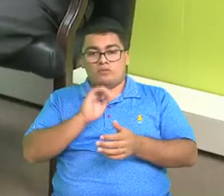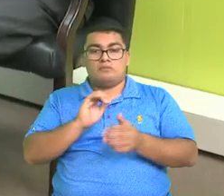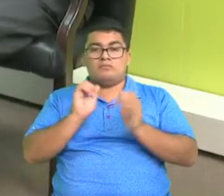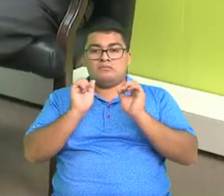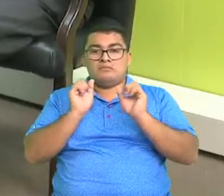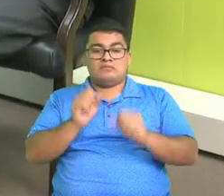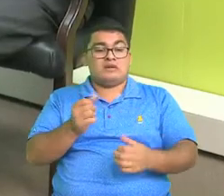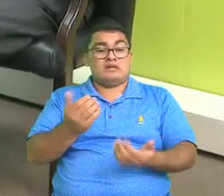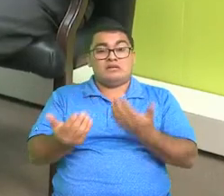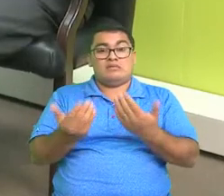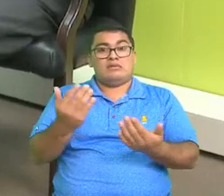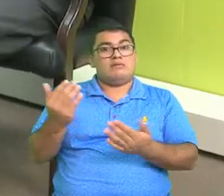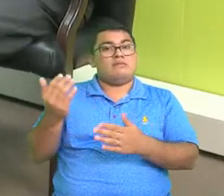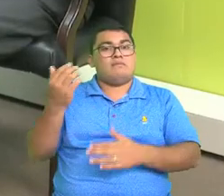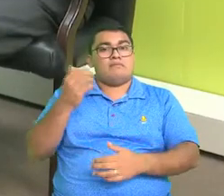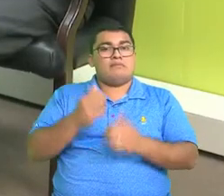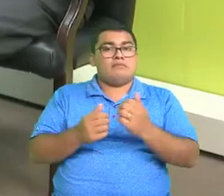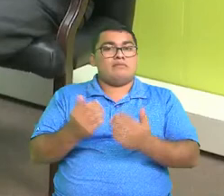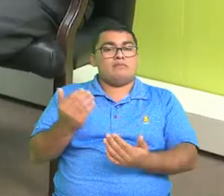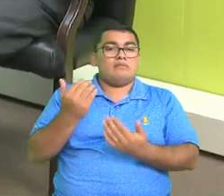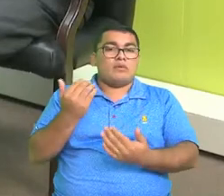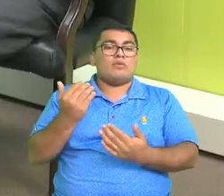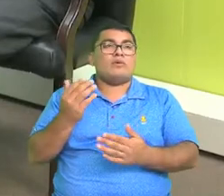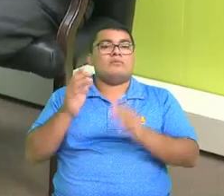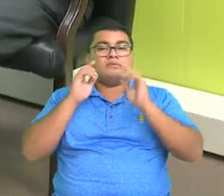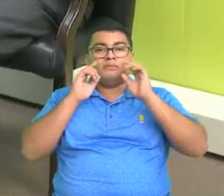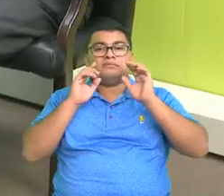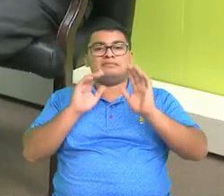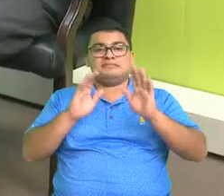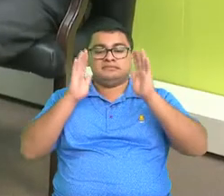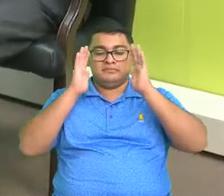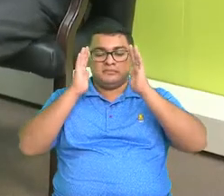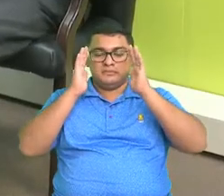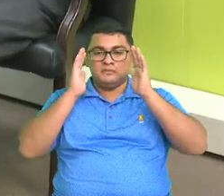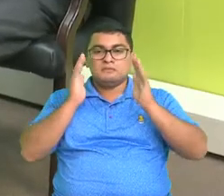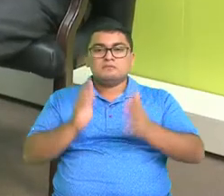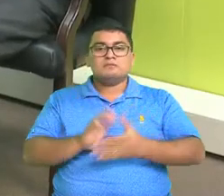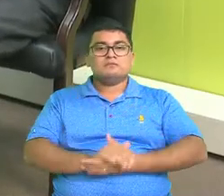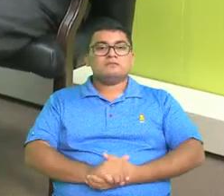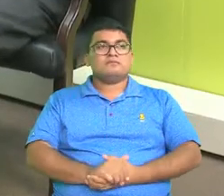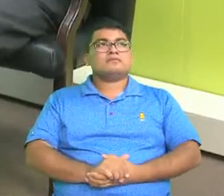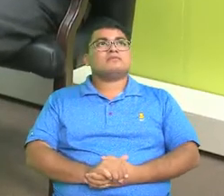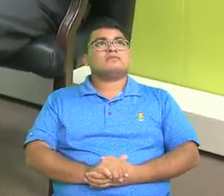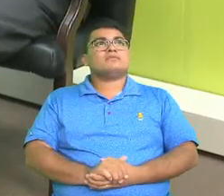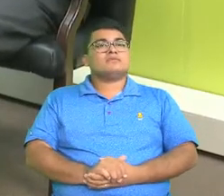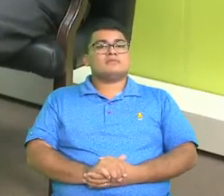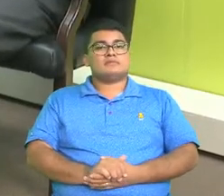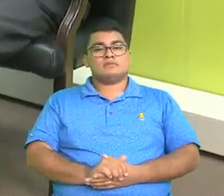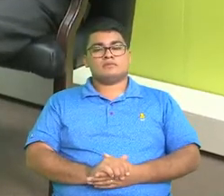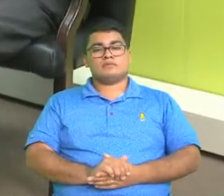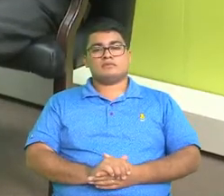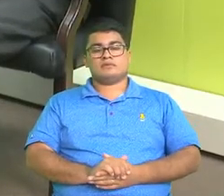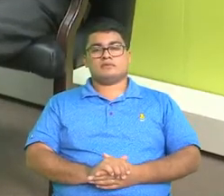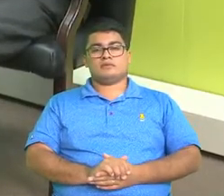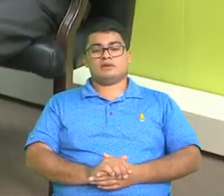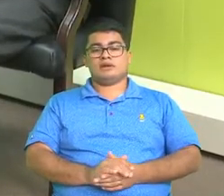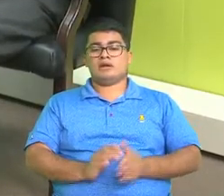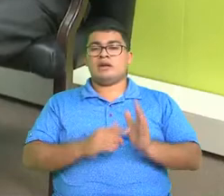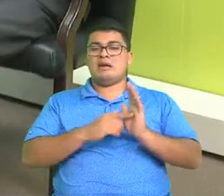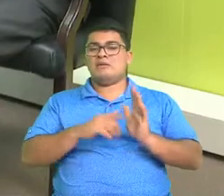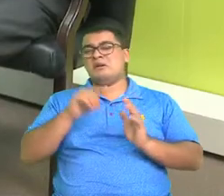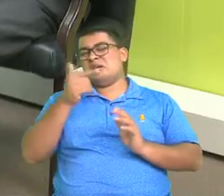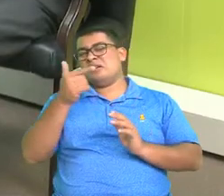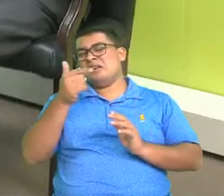le causó daño es lo que deben estar los padres más atentos. Usted decía algo muy importante en cuanto a los niños prematuros, que